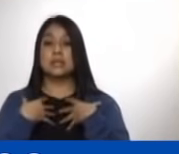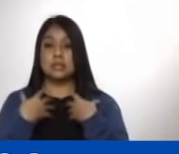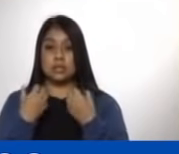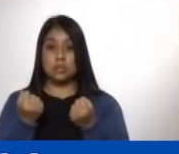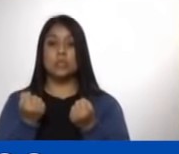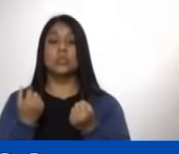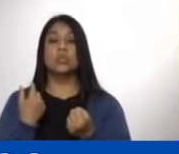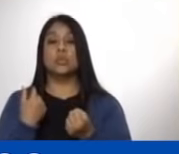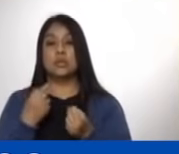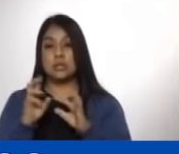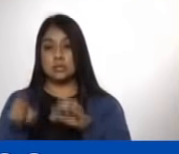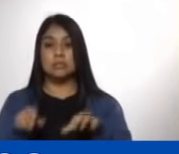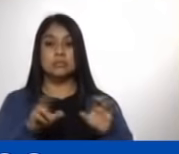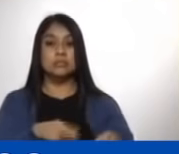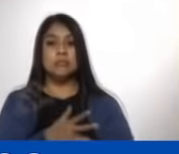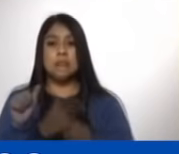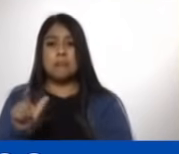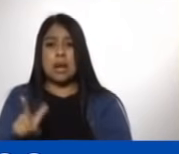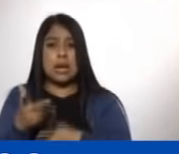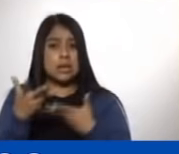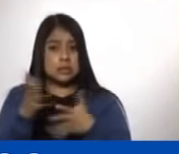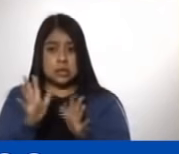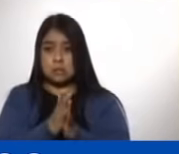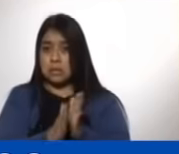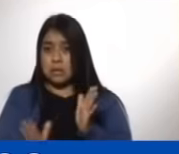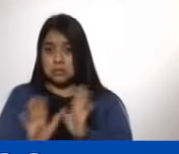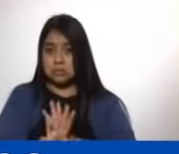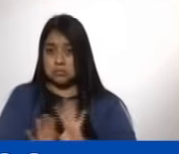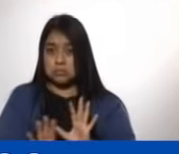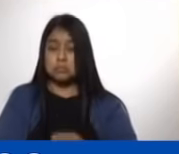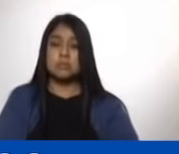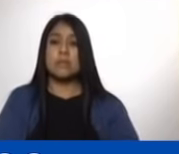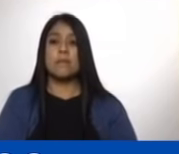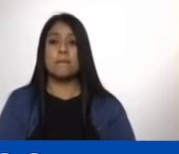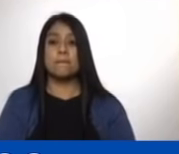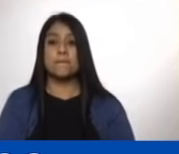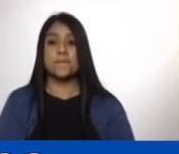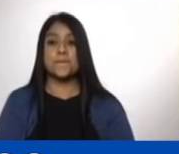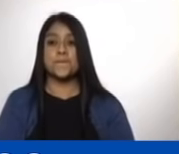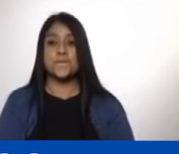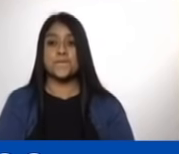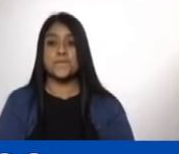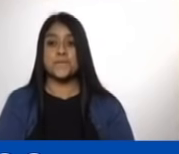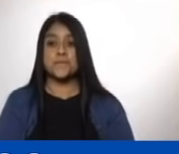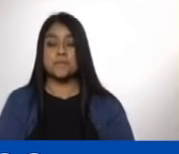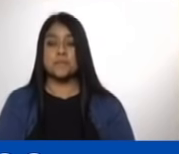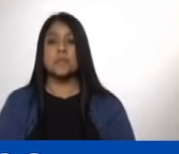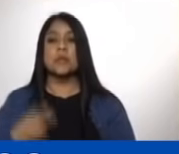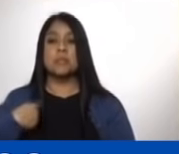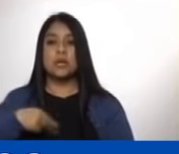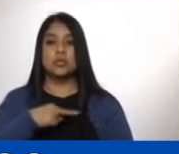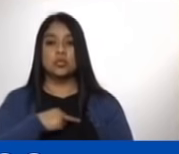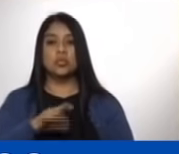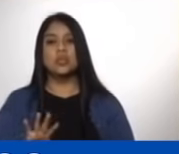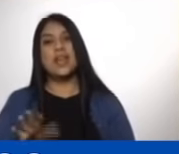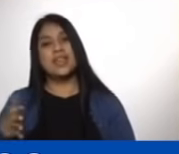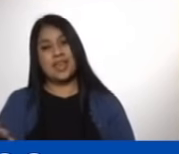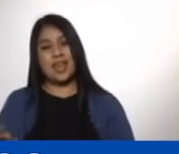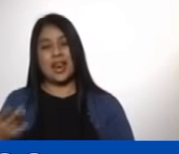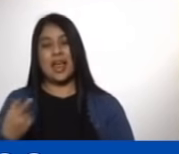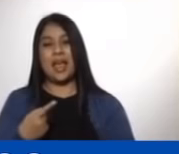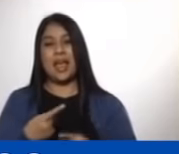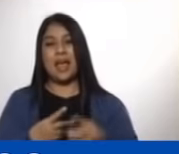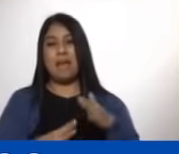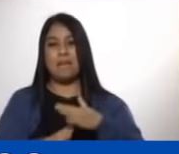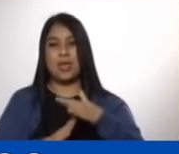de nuestros habitantes guatemaltecos. Bueno, nosotros hasta el día de ayer a mediodía se tenían